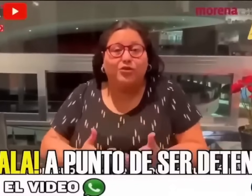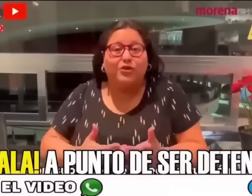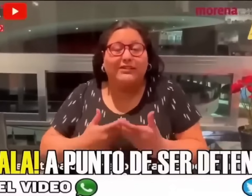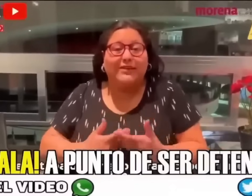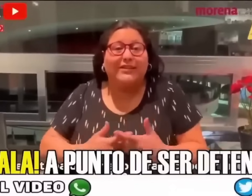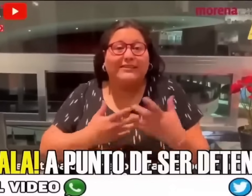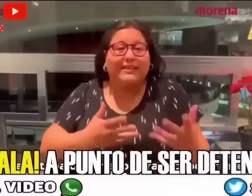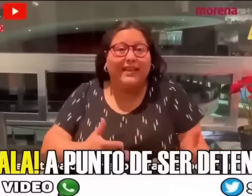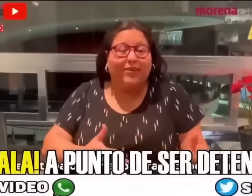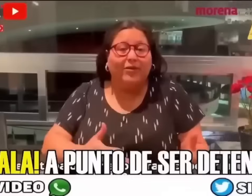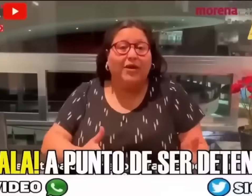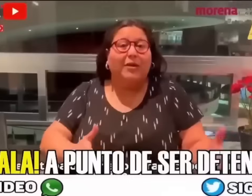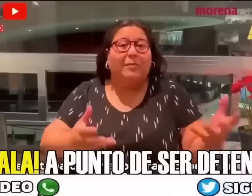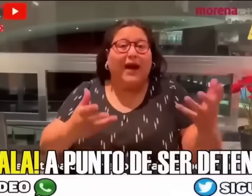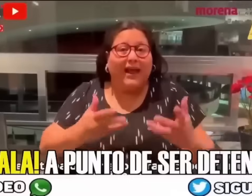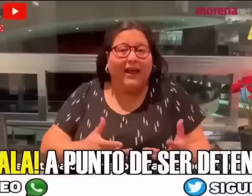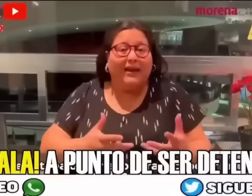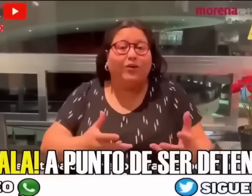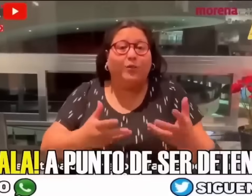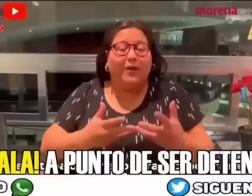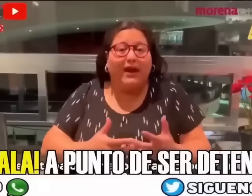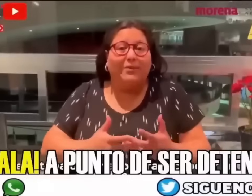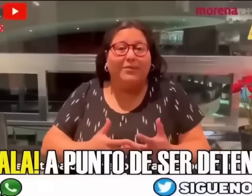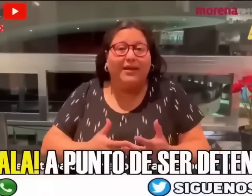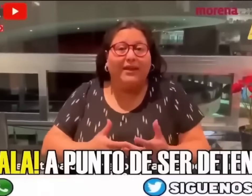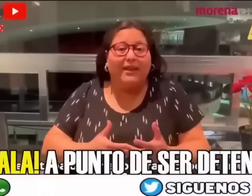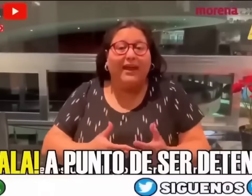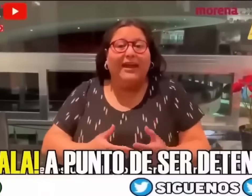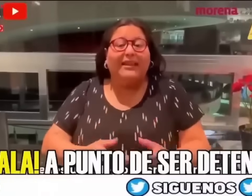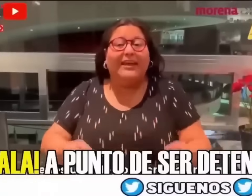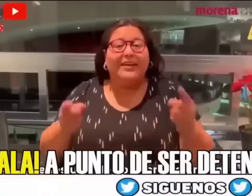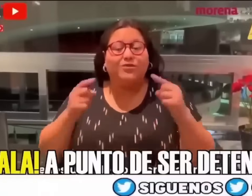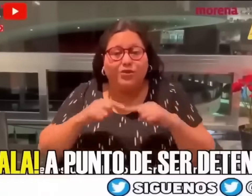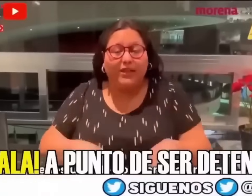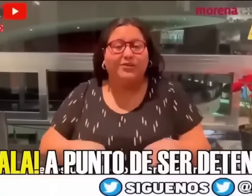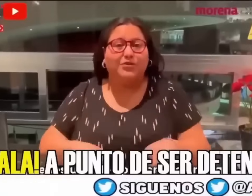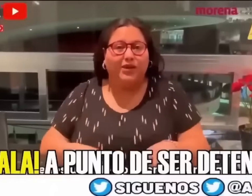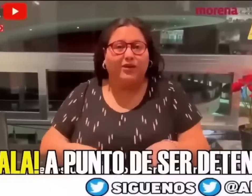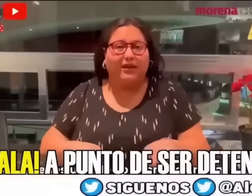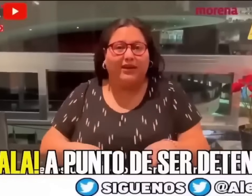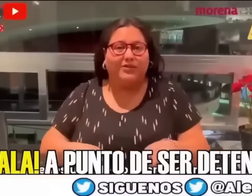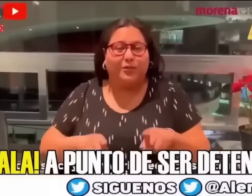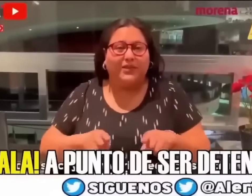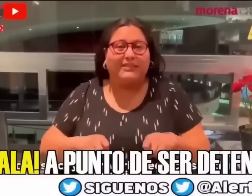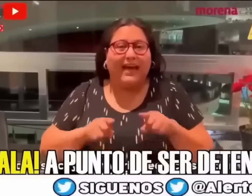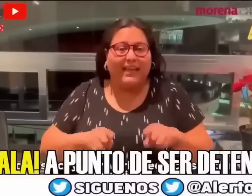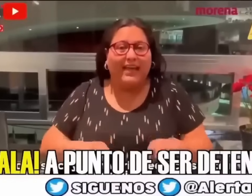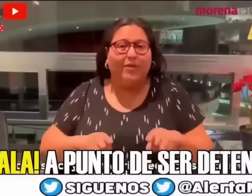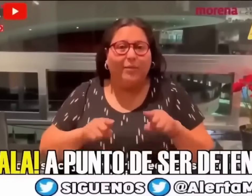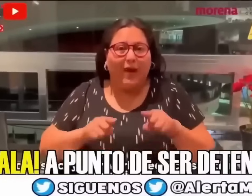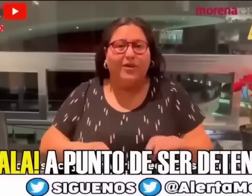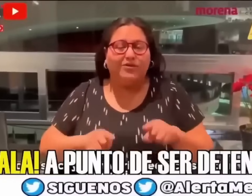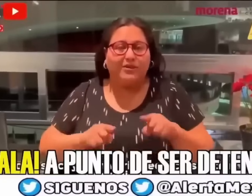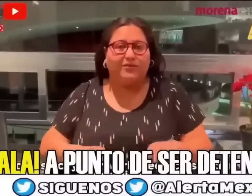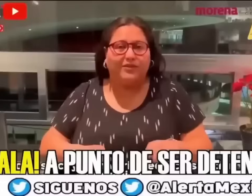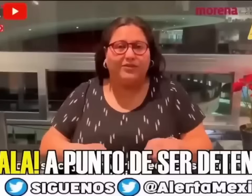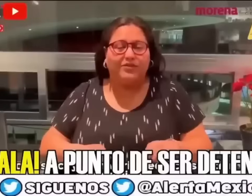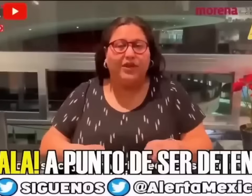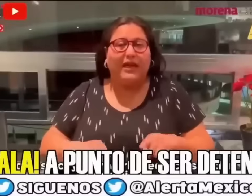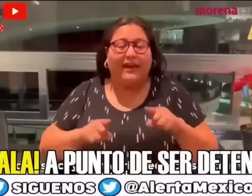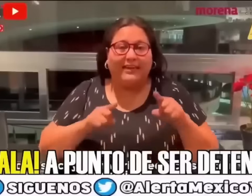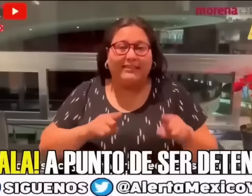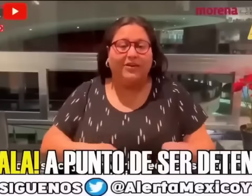la reconstrucción que estaba destinado para recuperar la vivienda de quienes ustedes pusieron en riesgo, porque se cayeron